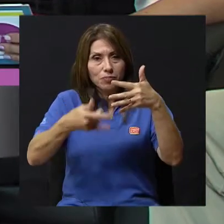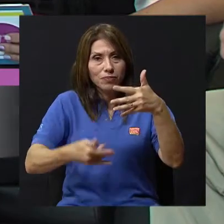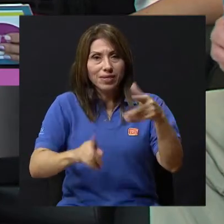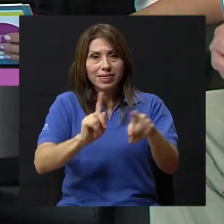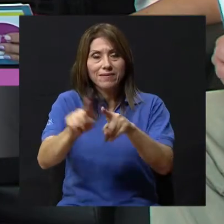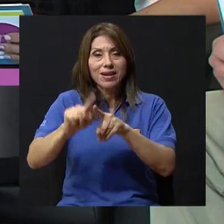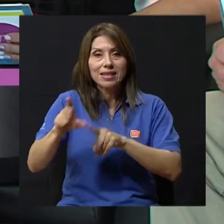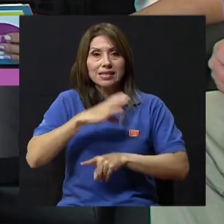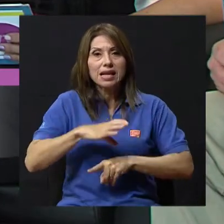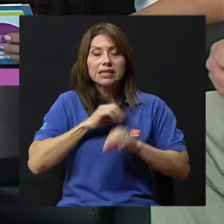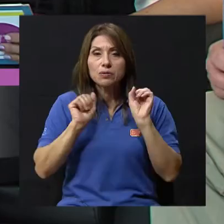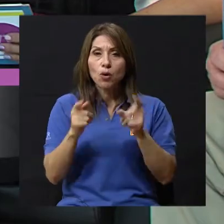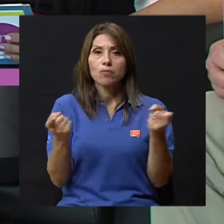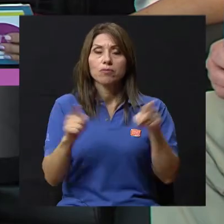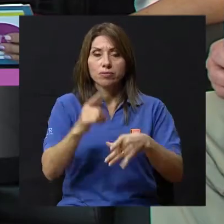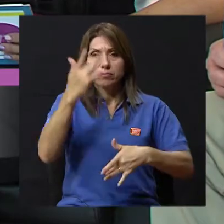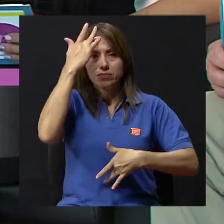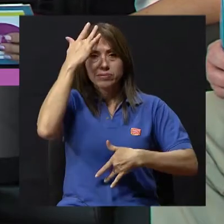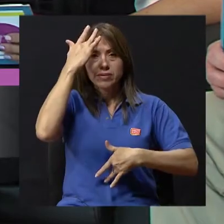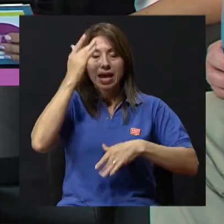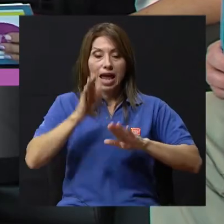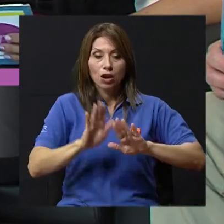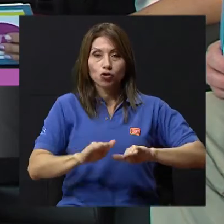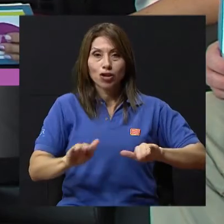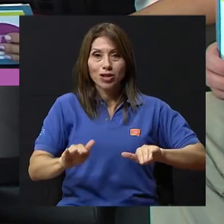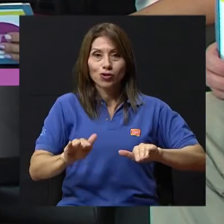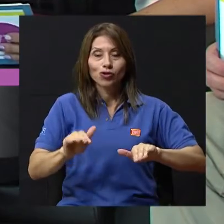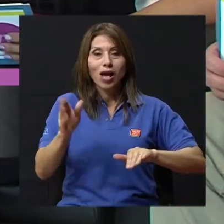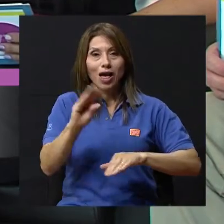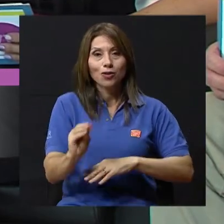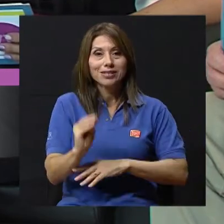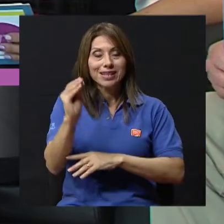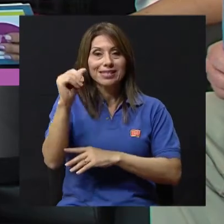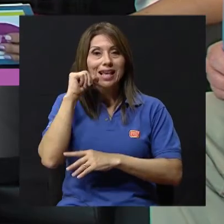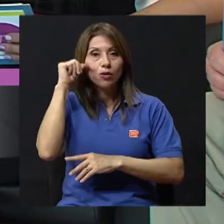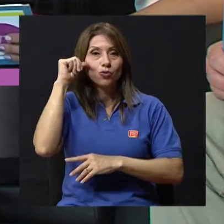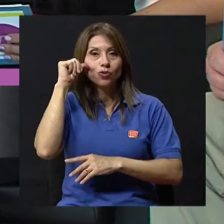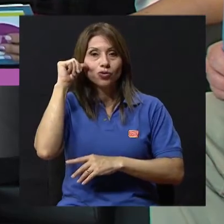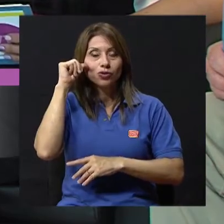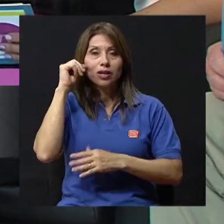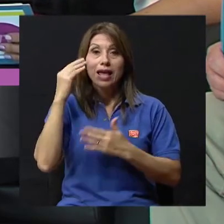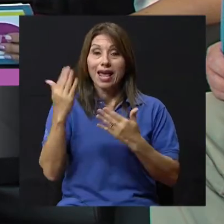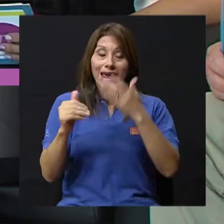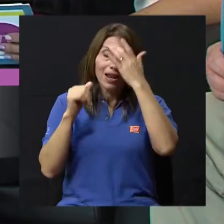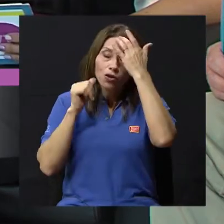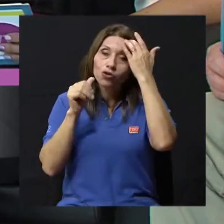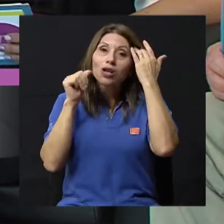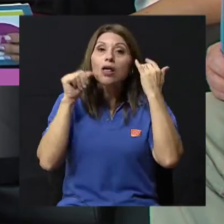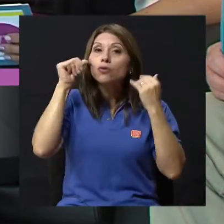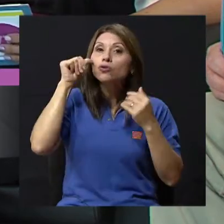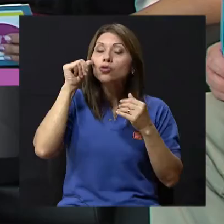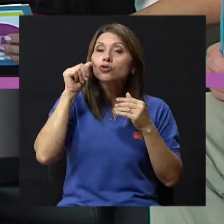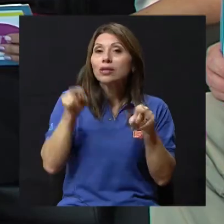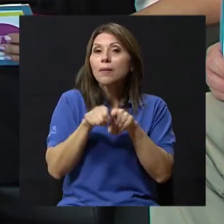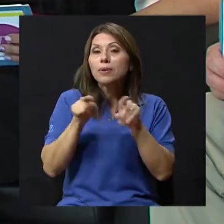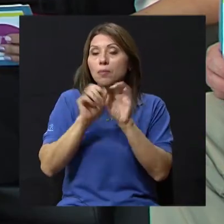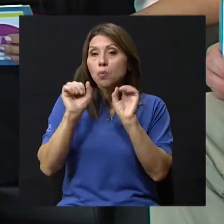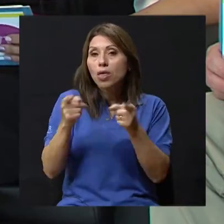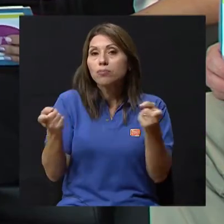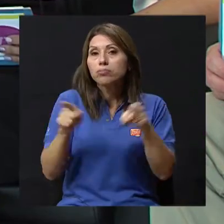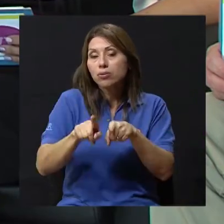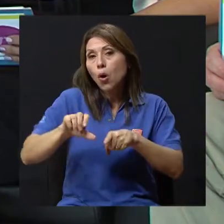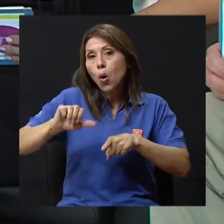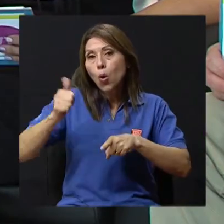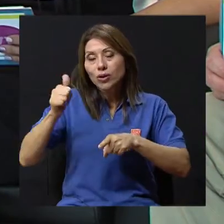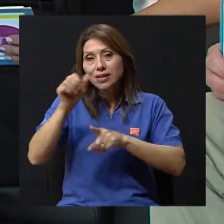el asma en los niños y en los adultos y en los adolescentes. En los adultos entran otros factores, que es el asma ocupacional, que es, por ejemplo,